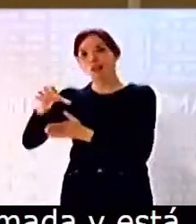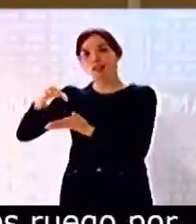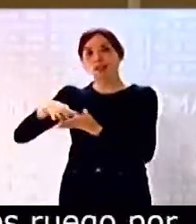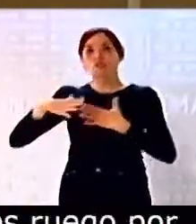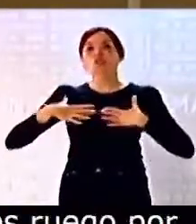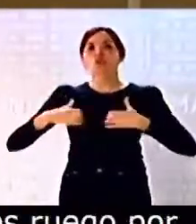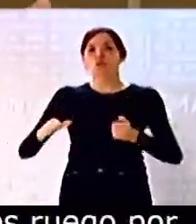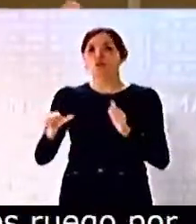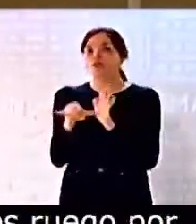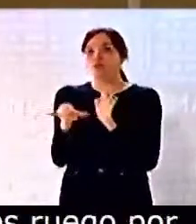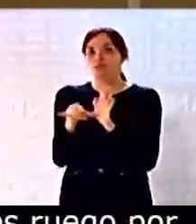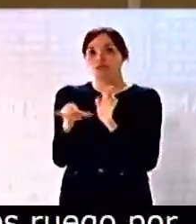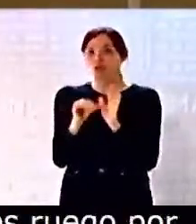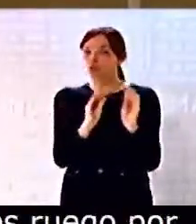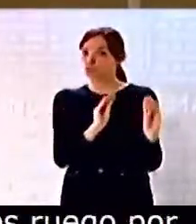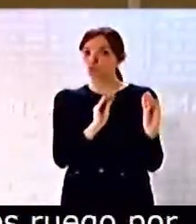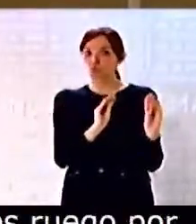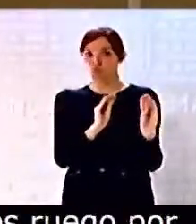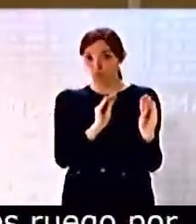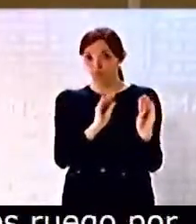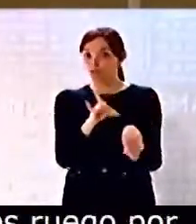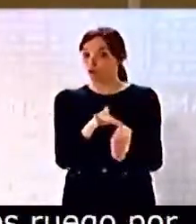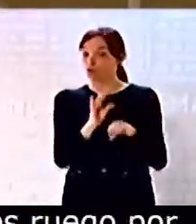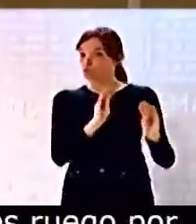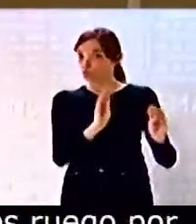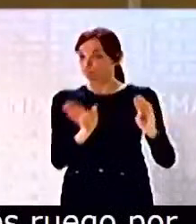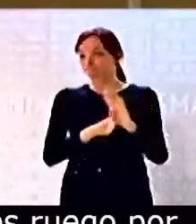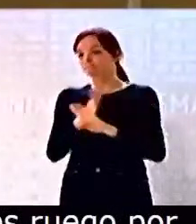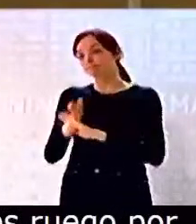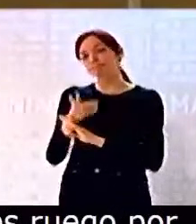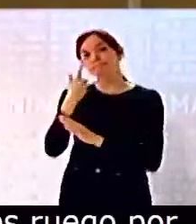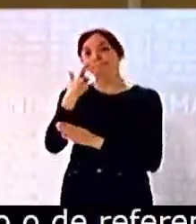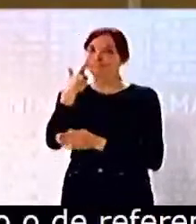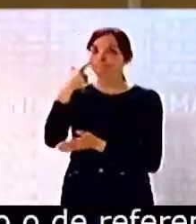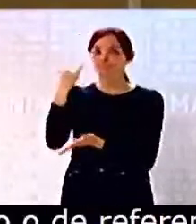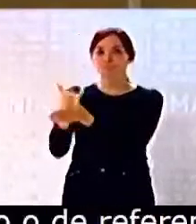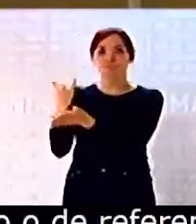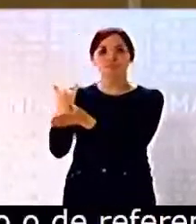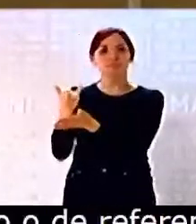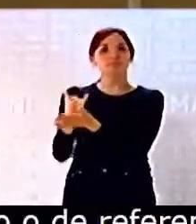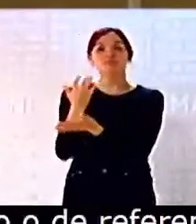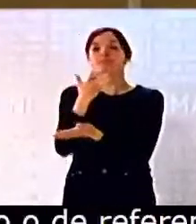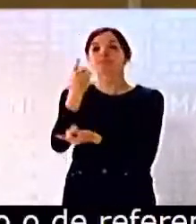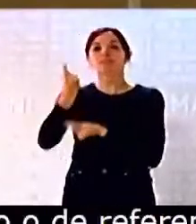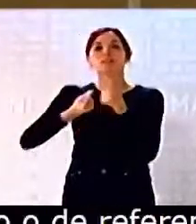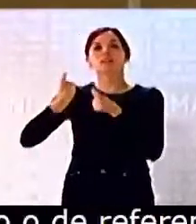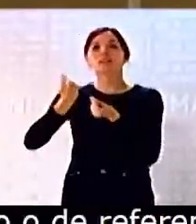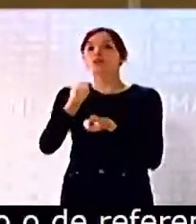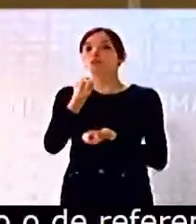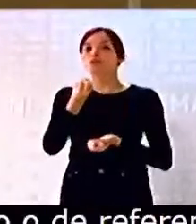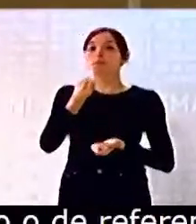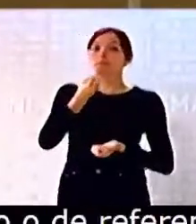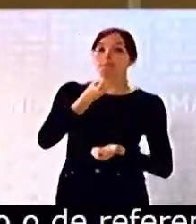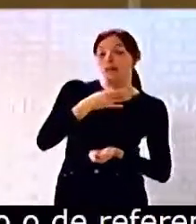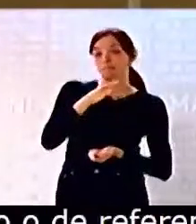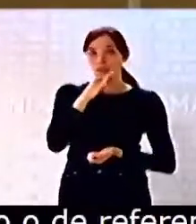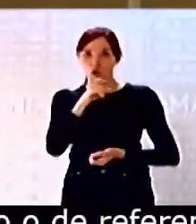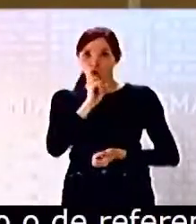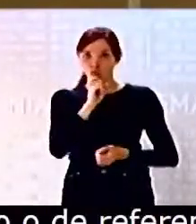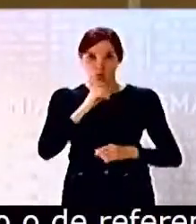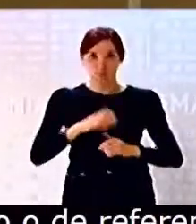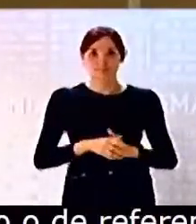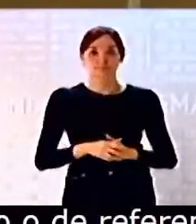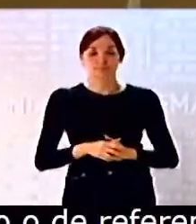más cercano o de referencia y que comprueben si los datos los tienen bien en su centro de salud.